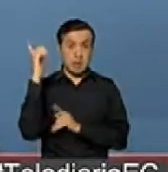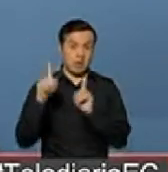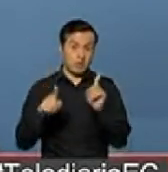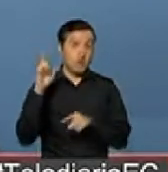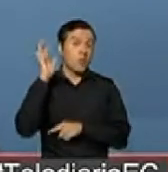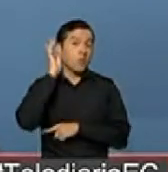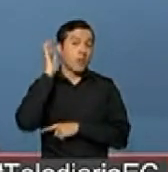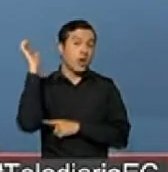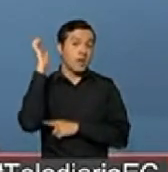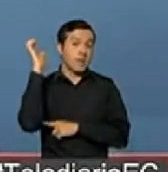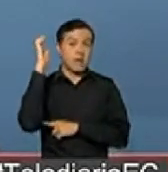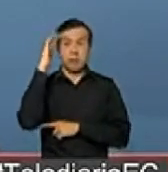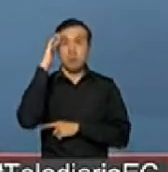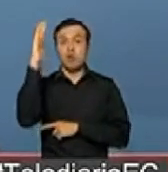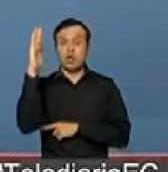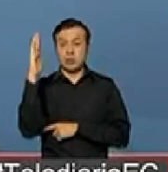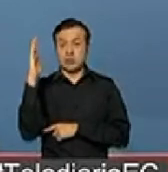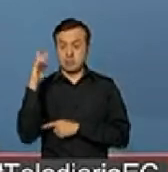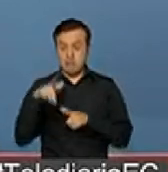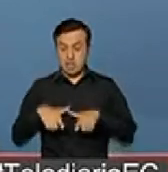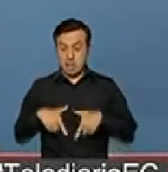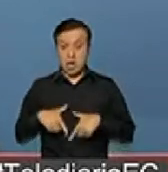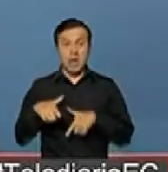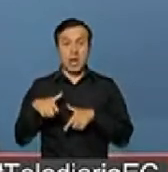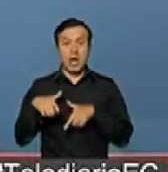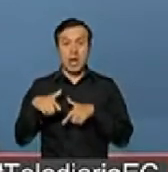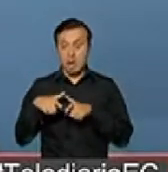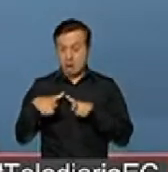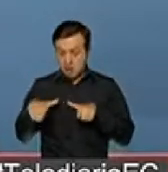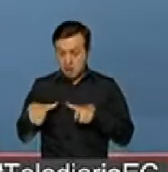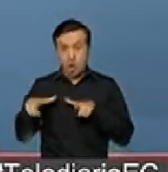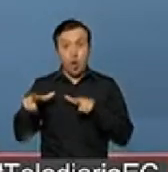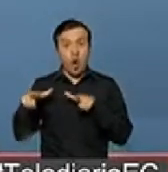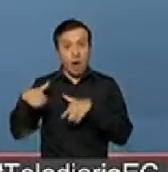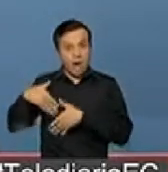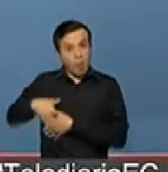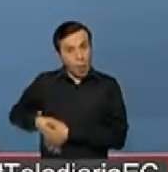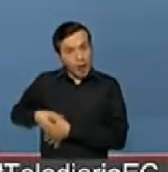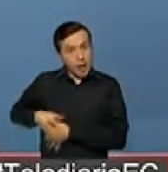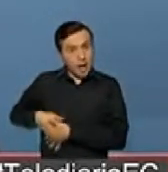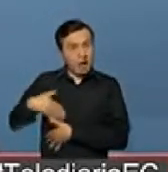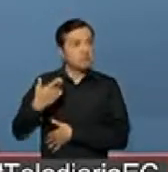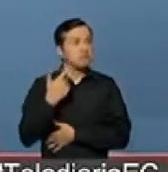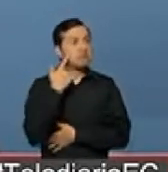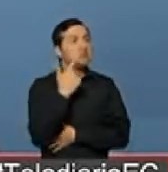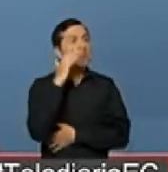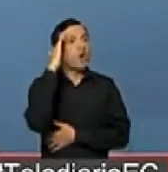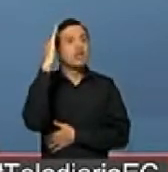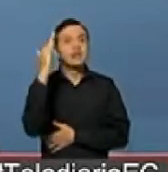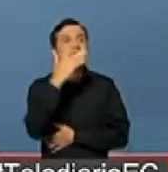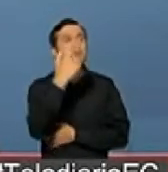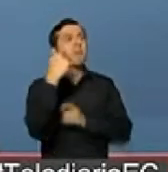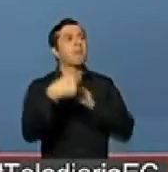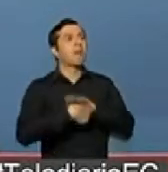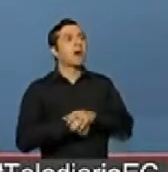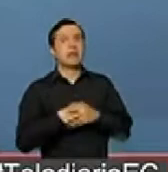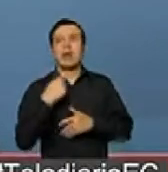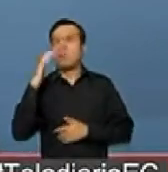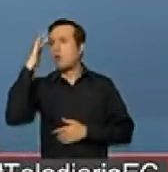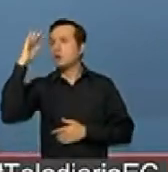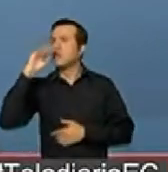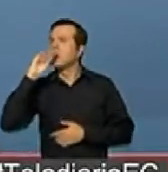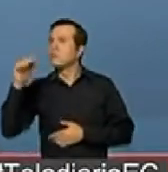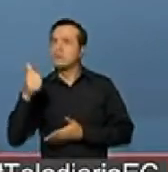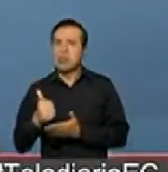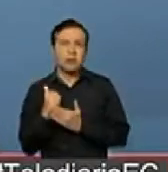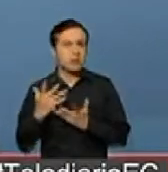las mujeres que han sido agredidas, ¿no? Por sus parejas, por distintas personas, no funcionan. Muchas veces las mujeres, en este caso, se mueren